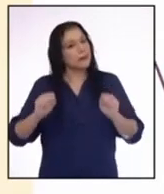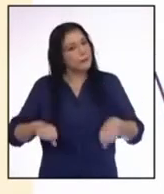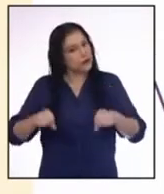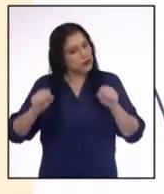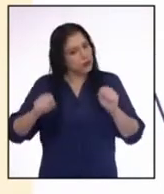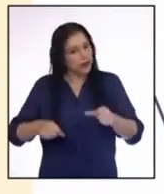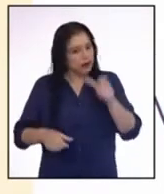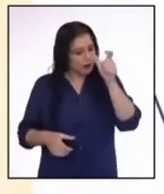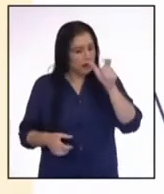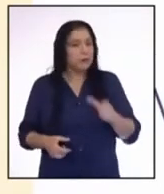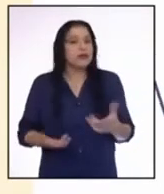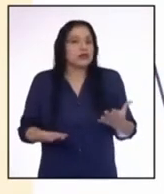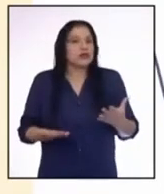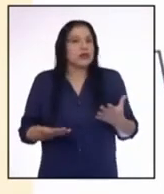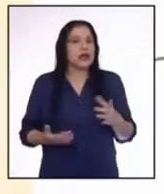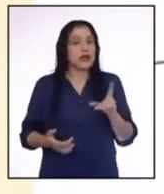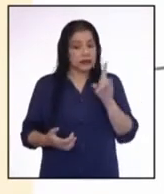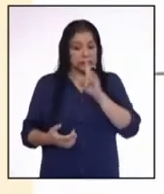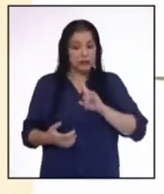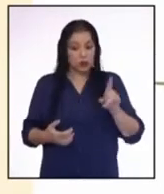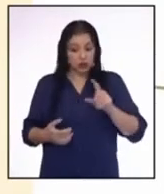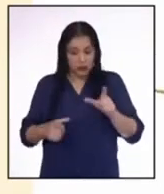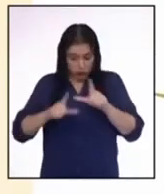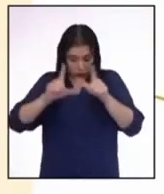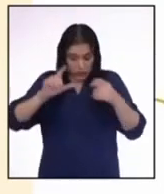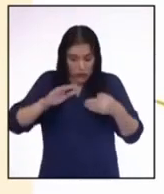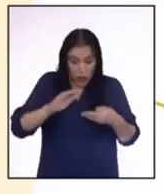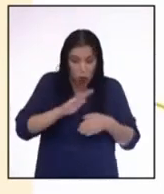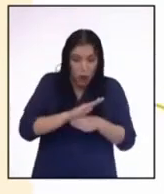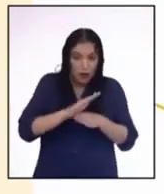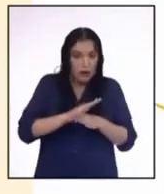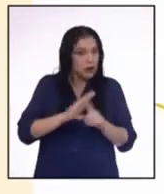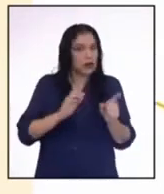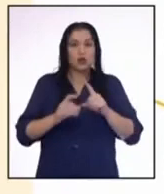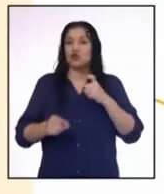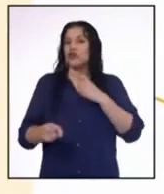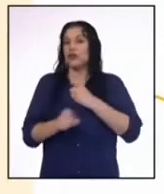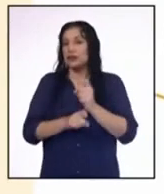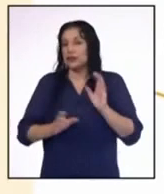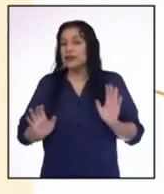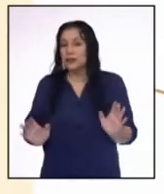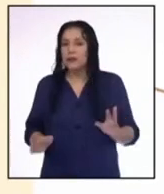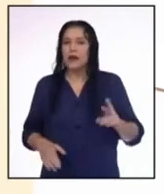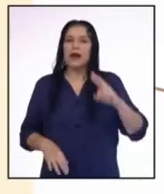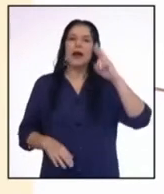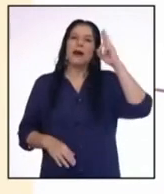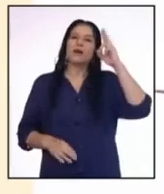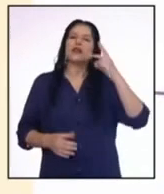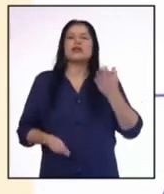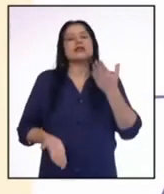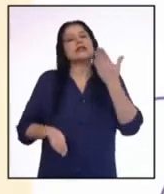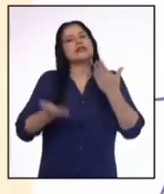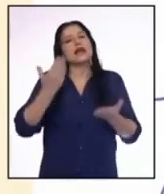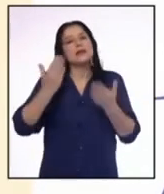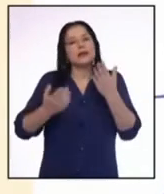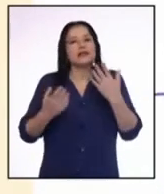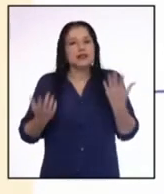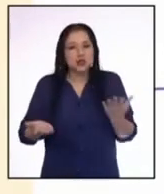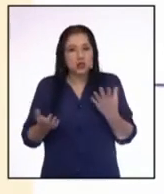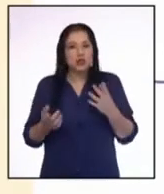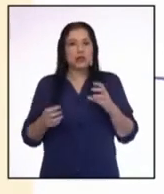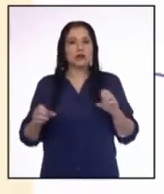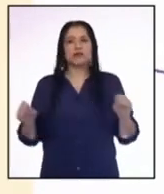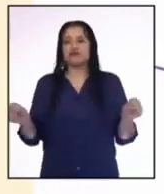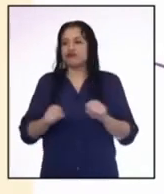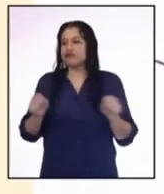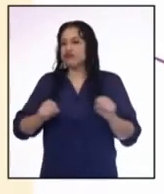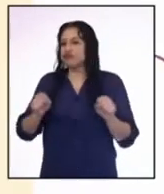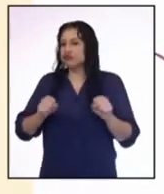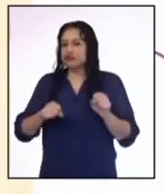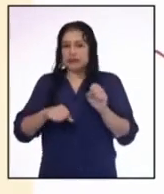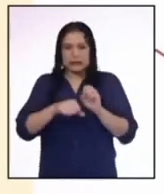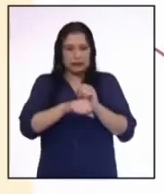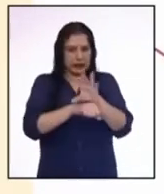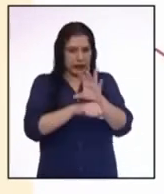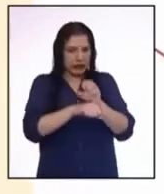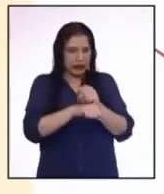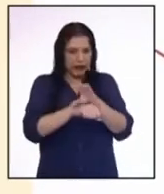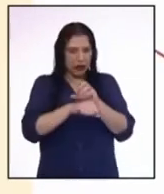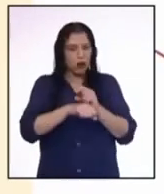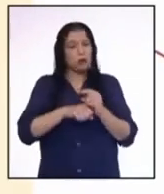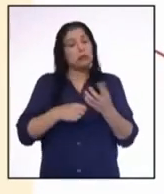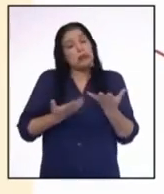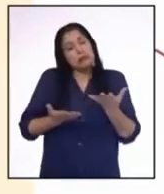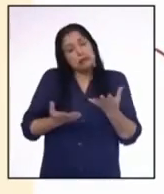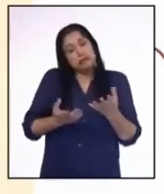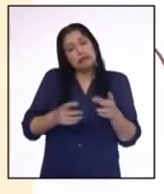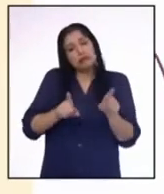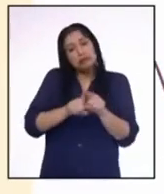posibilidad de que la persona que está usando ese espacio no sea lastimada. Por lo que si llegas a estar en un terremoto, te recomendamos seguir esta